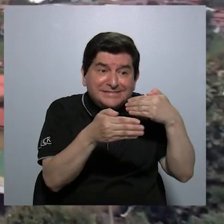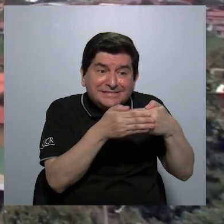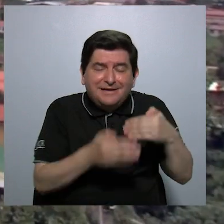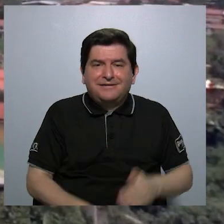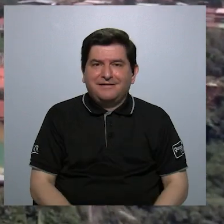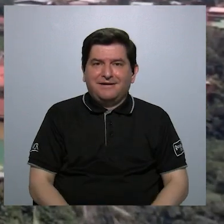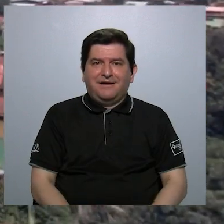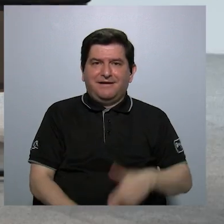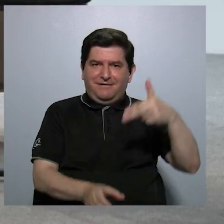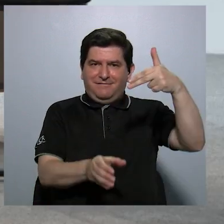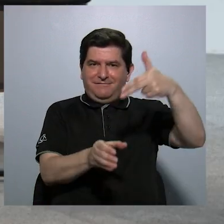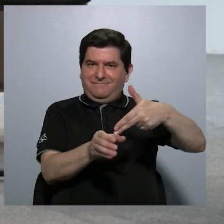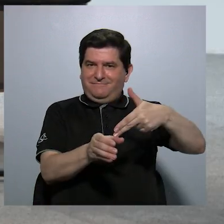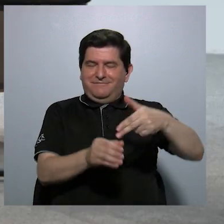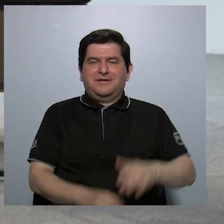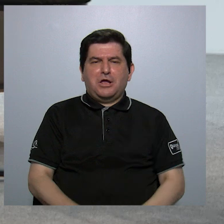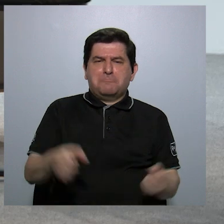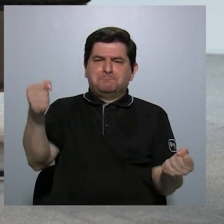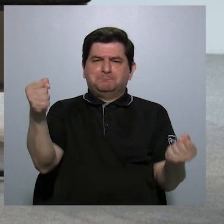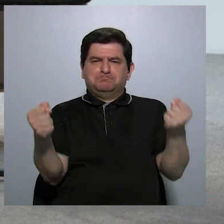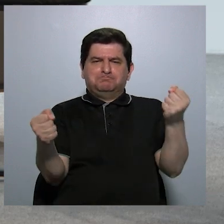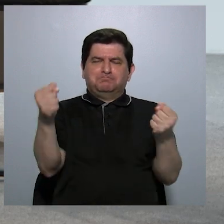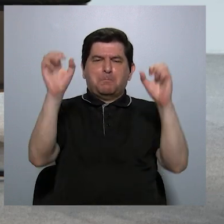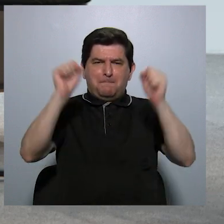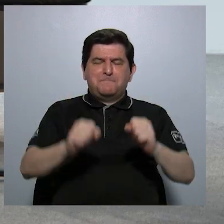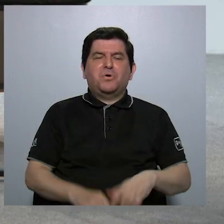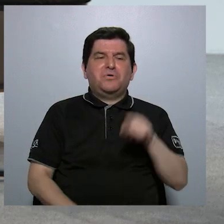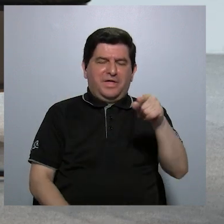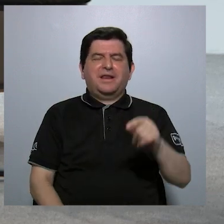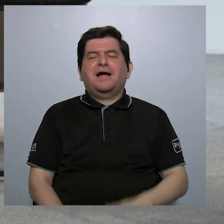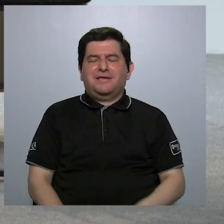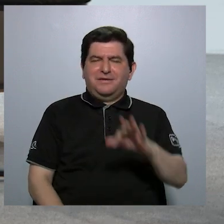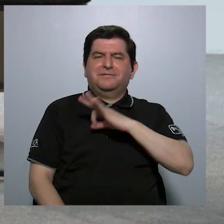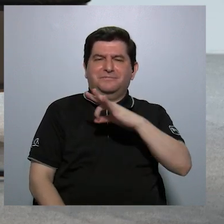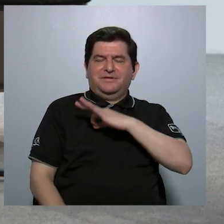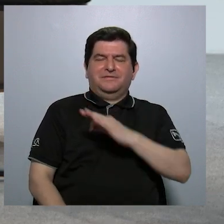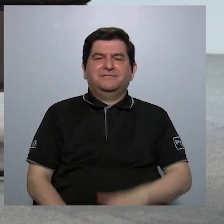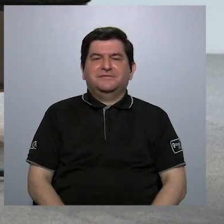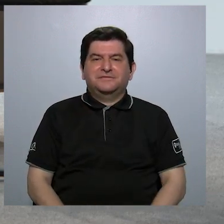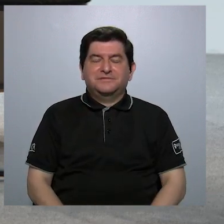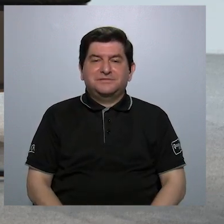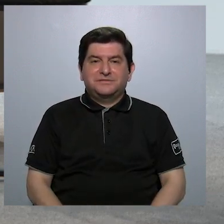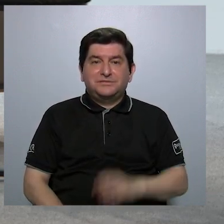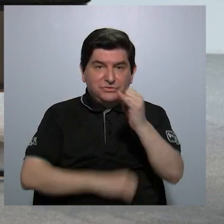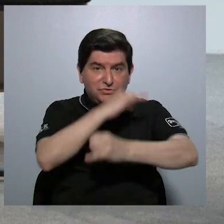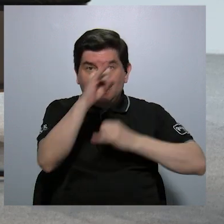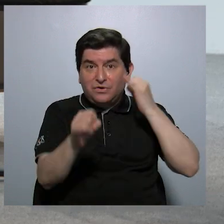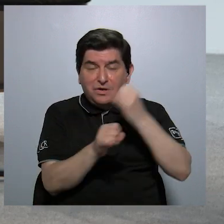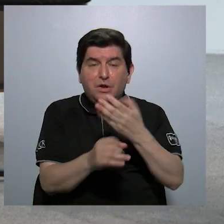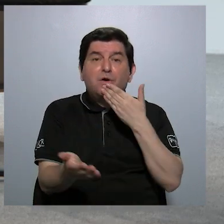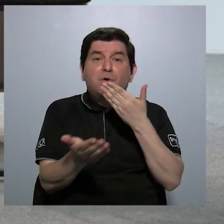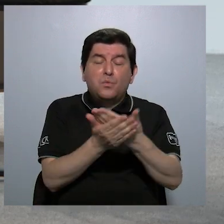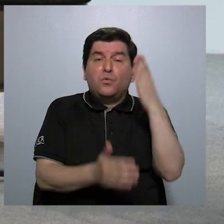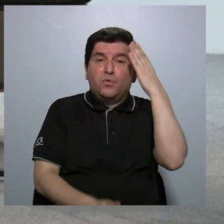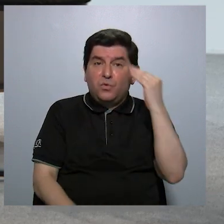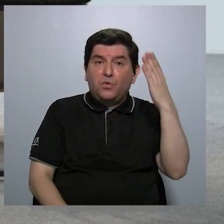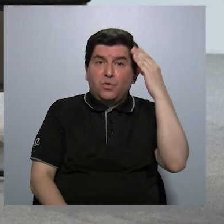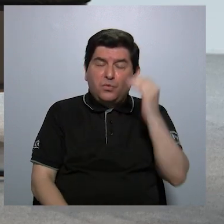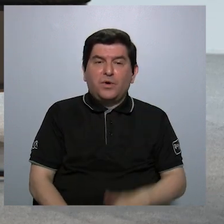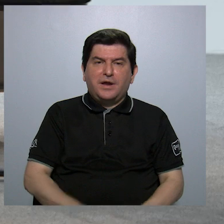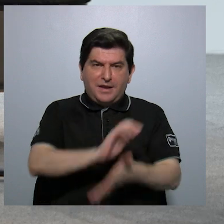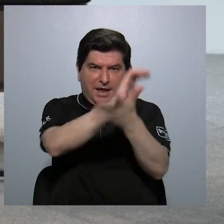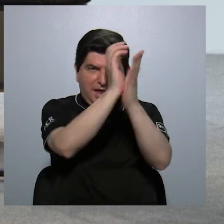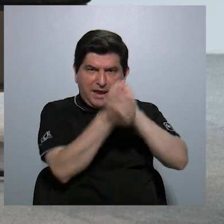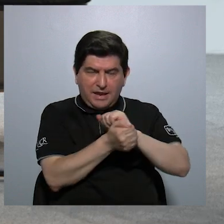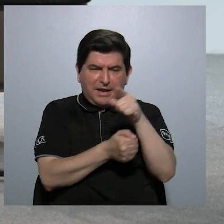cerca ese combustible para que los camiones se puedan abastecer de los mismos. A nivel internacional hay muy buenas experiencias